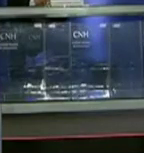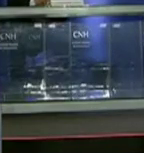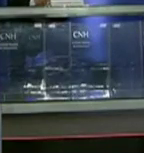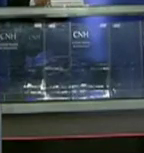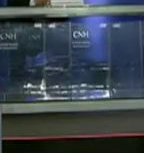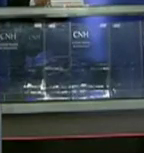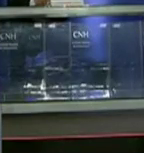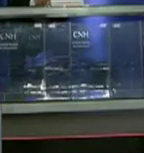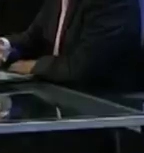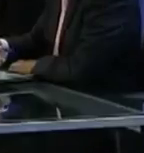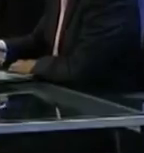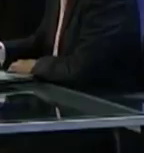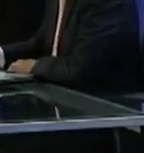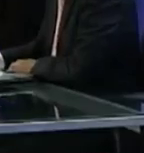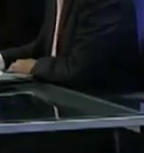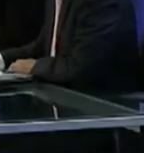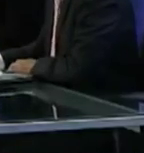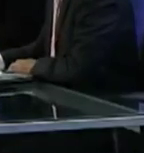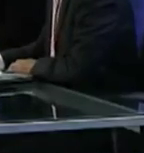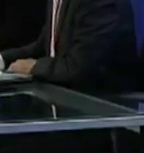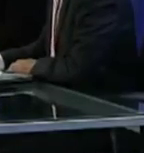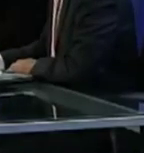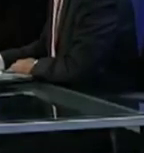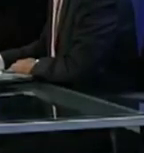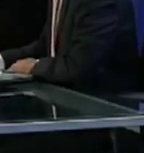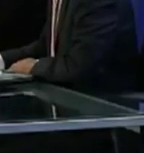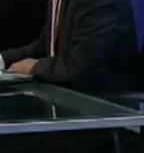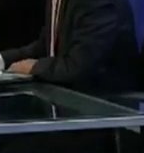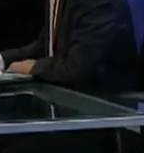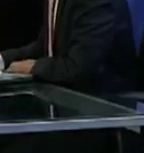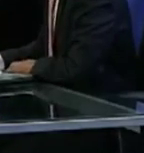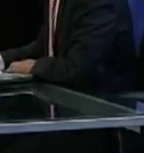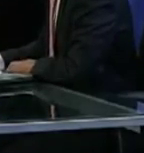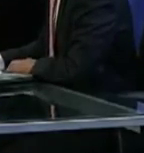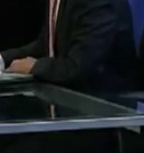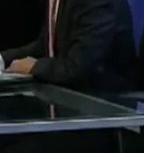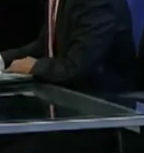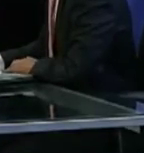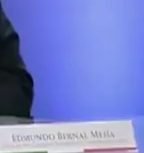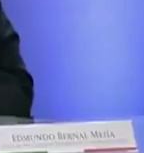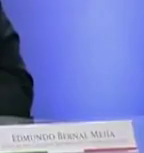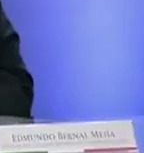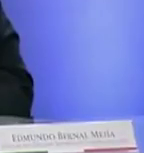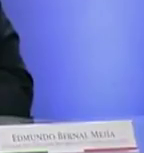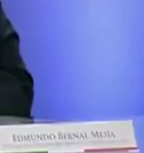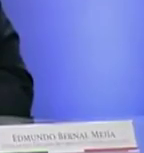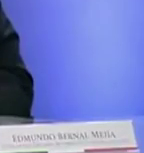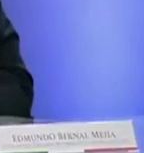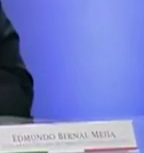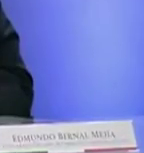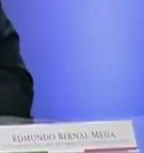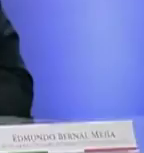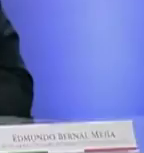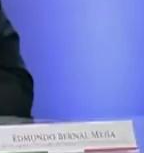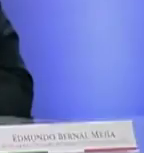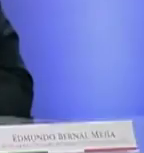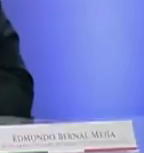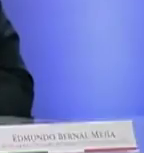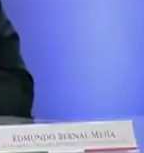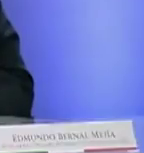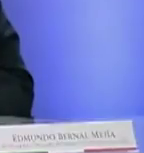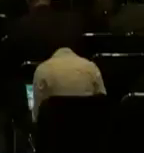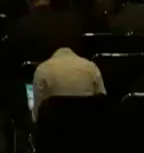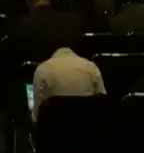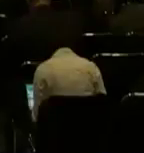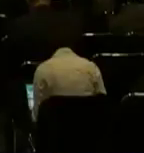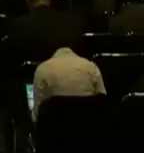manera asociada y 1 de manera individual. De señalar que esto pues confirma, digamos, la